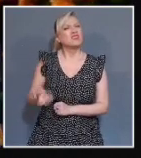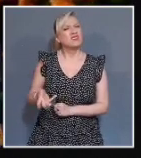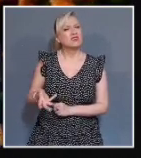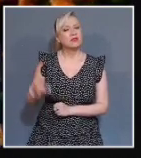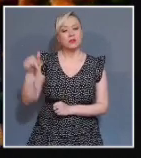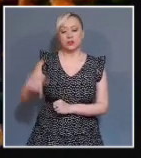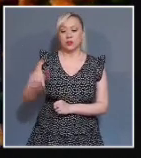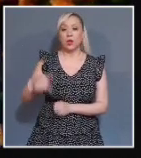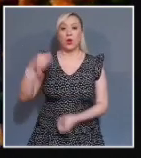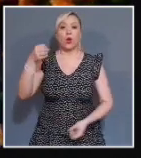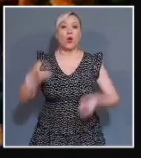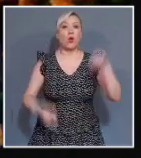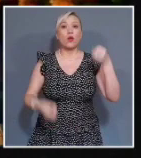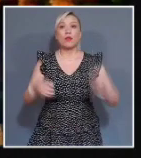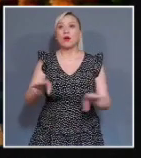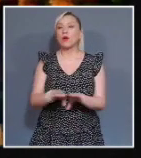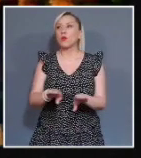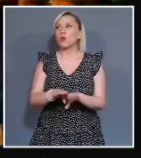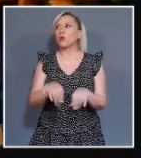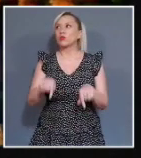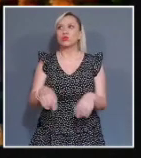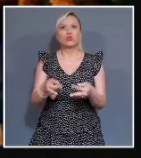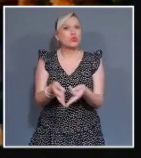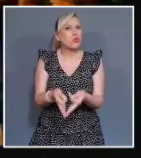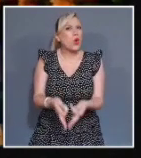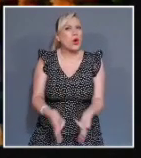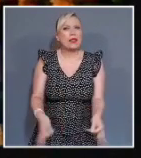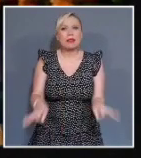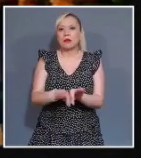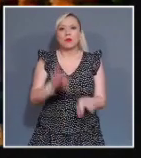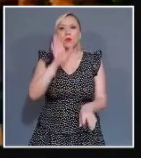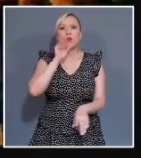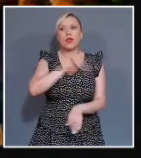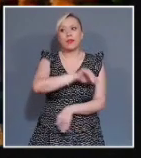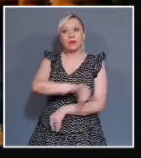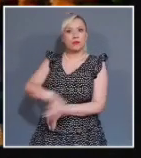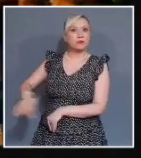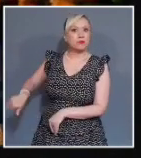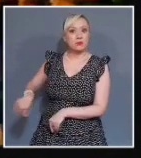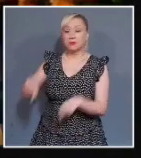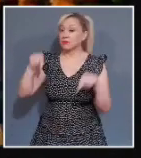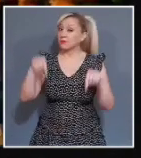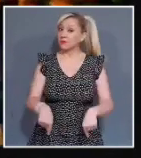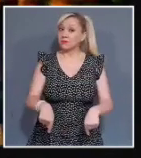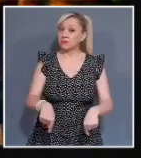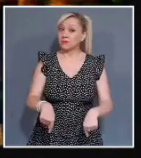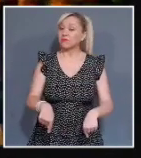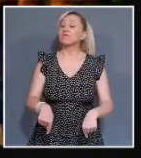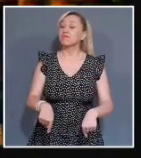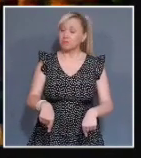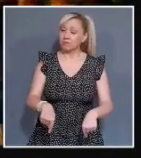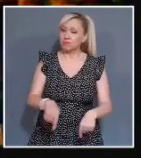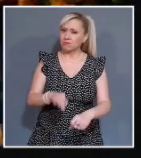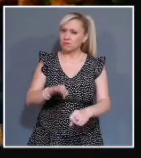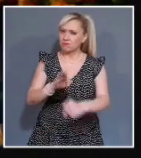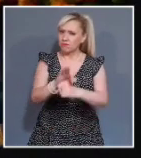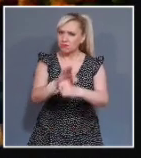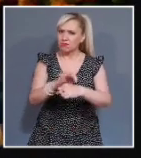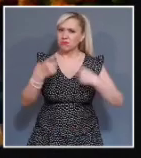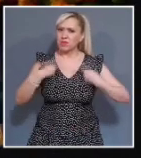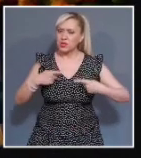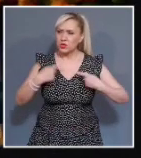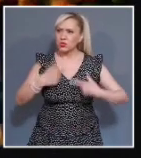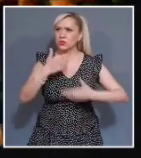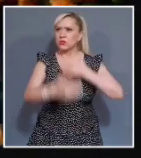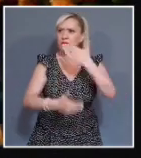una institución de la que ya no se pueda prescindir, es decir, que trascienda a las personas, los tiempos y sus circunstancias,